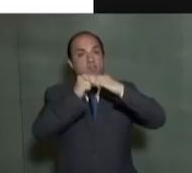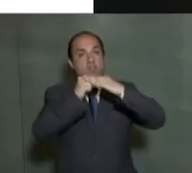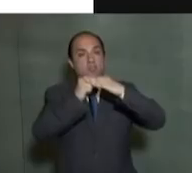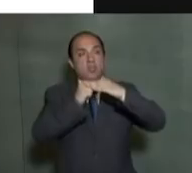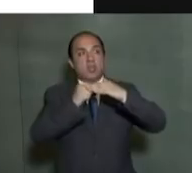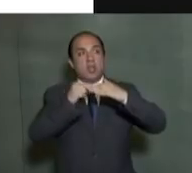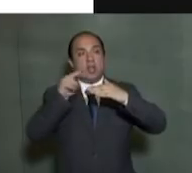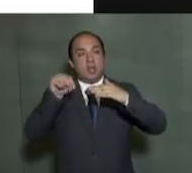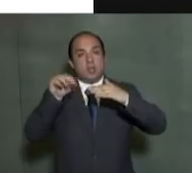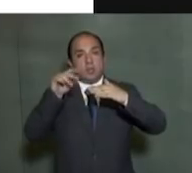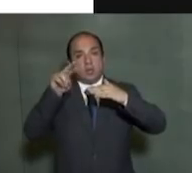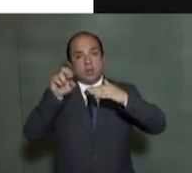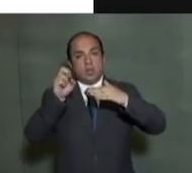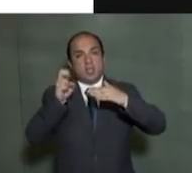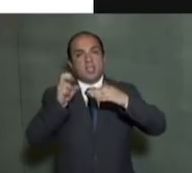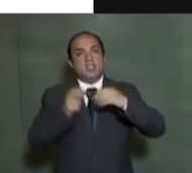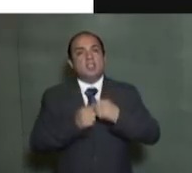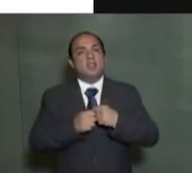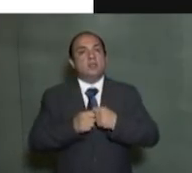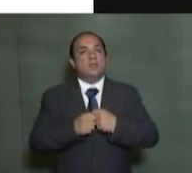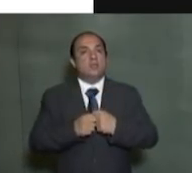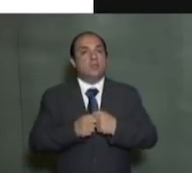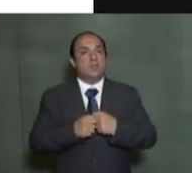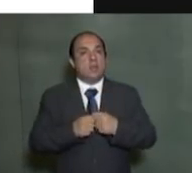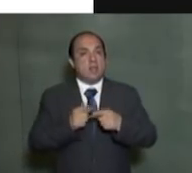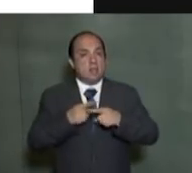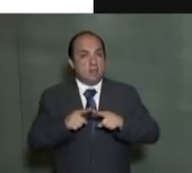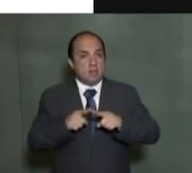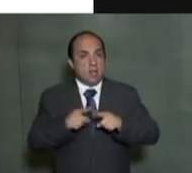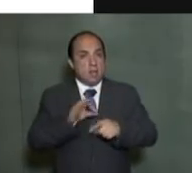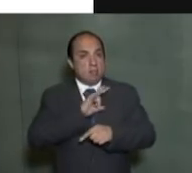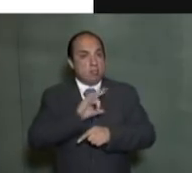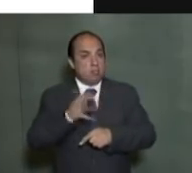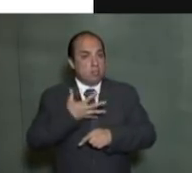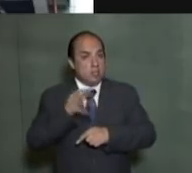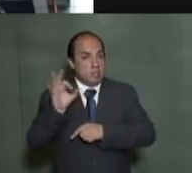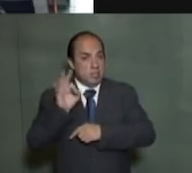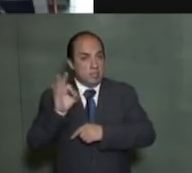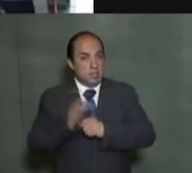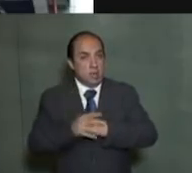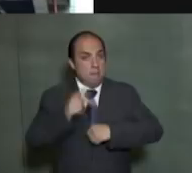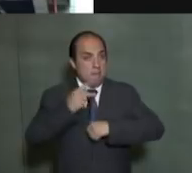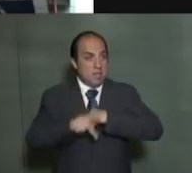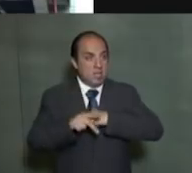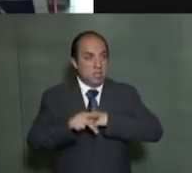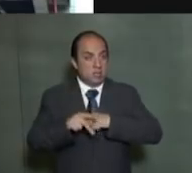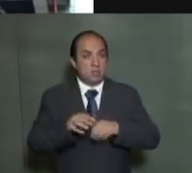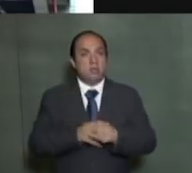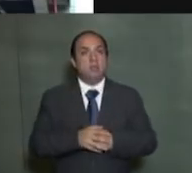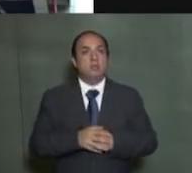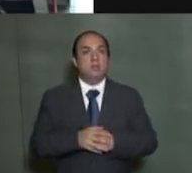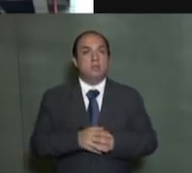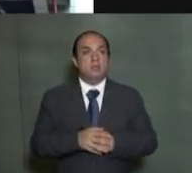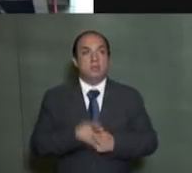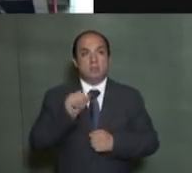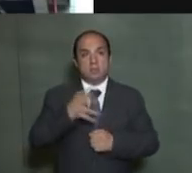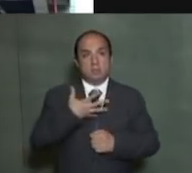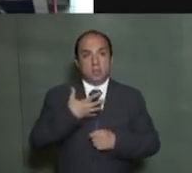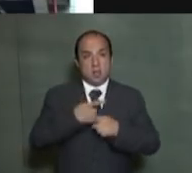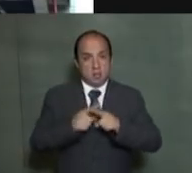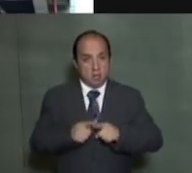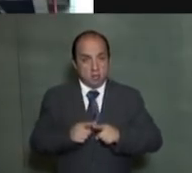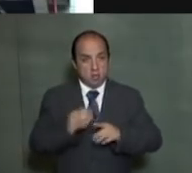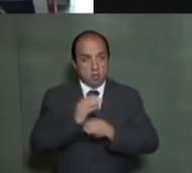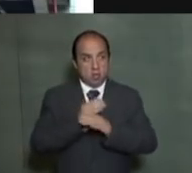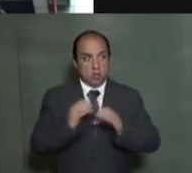cual es una anomalía que presupone un posible riesgo sobre su comportamiento. También tenemos varios casos